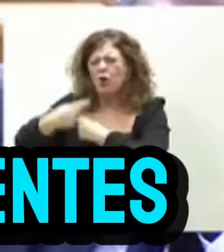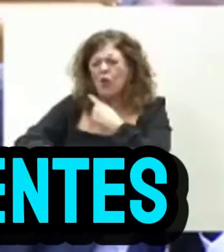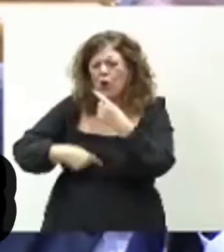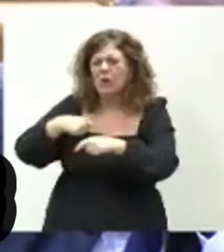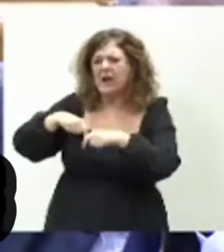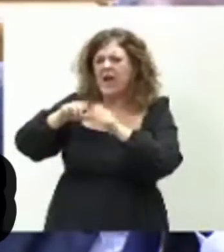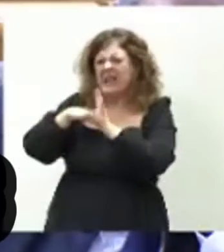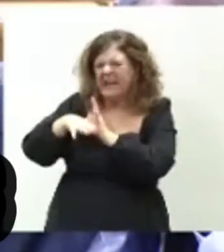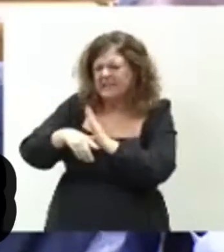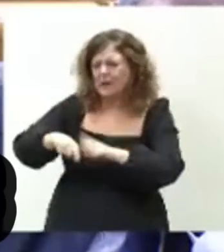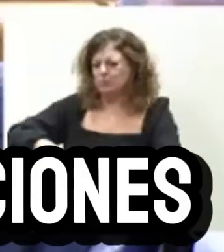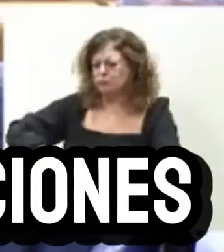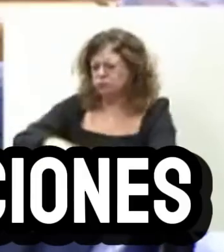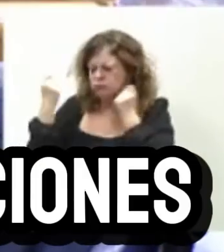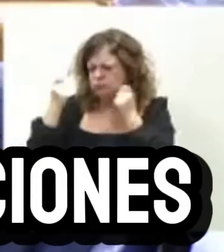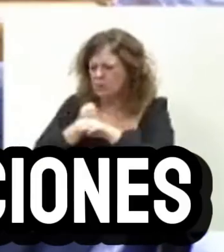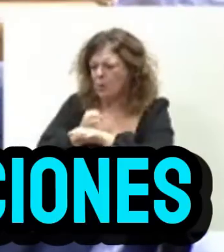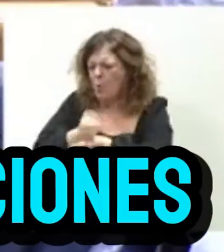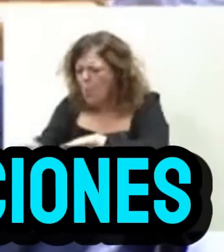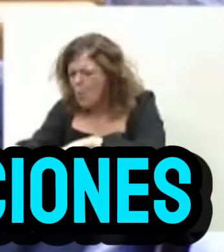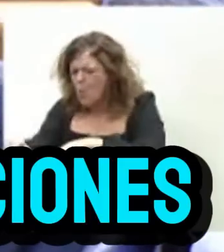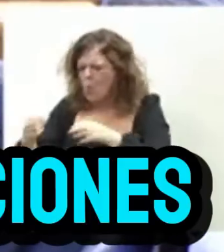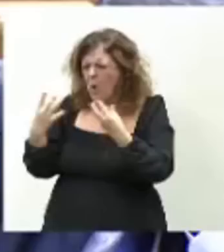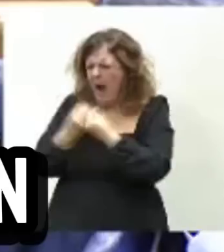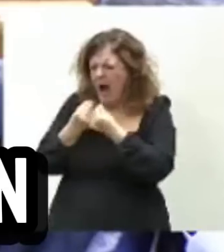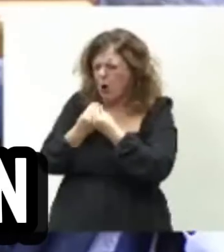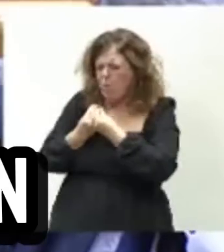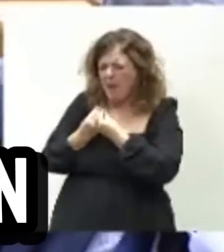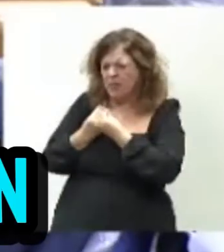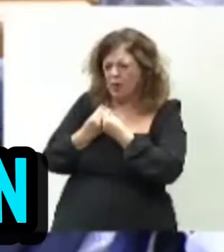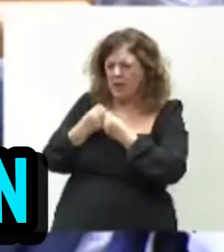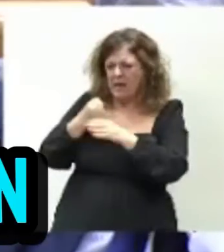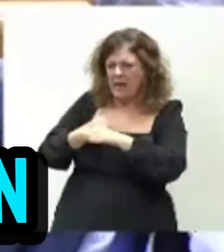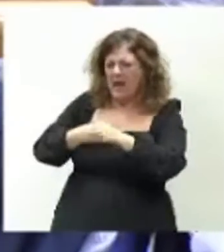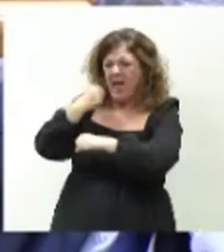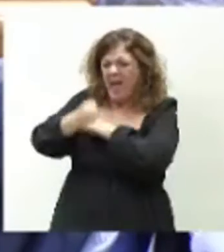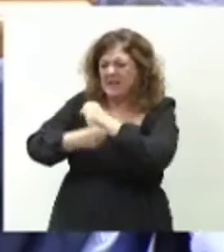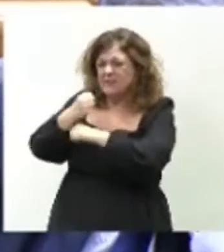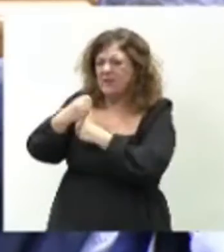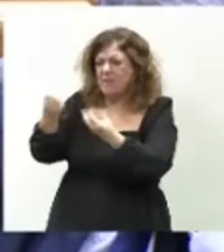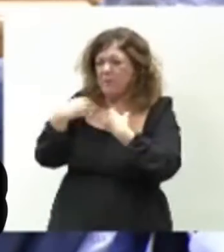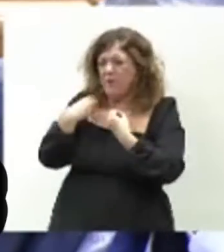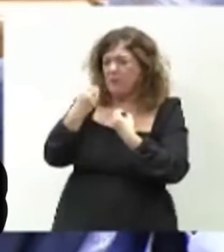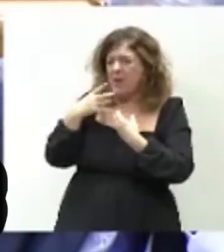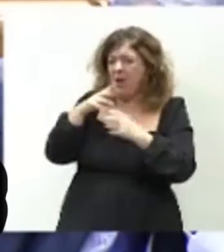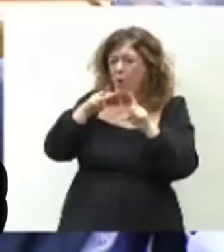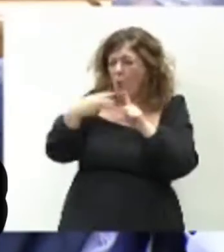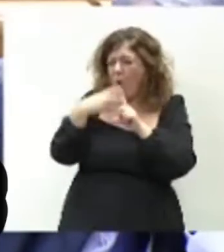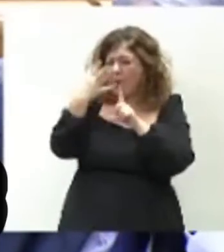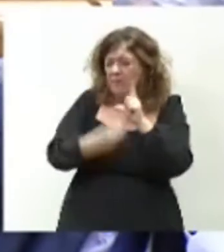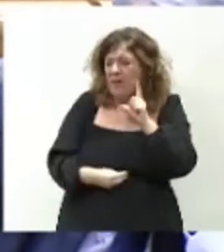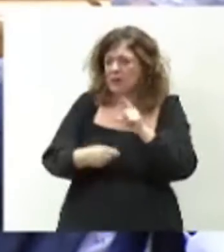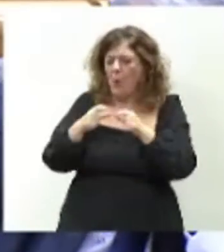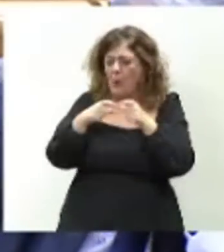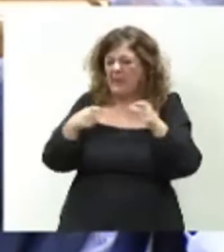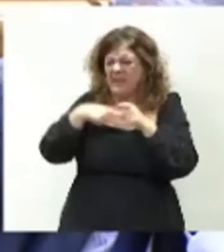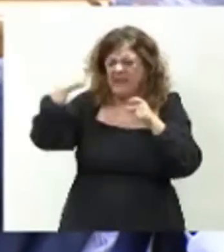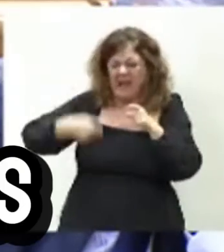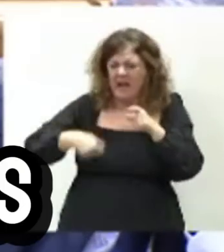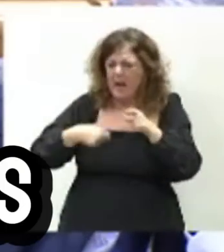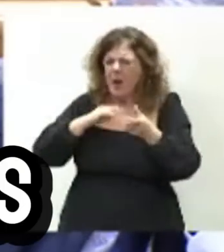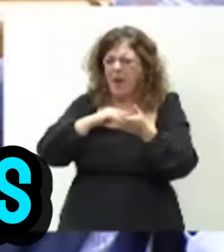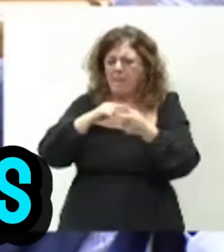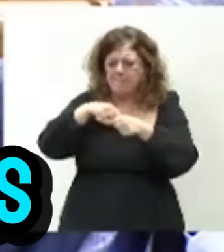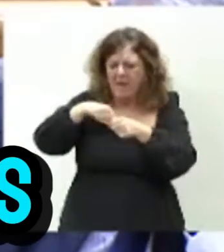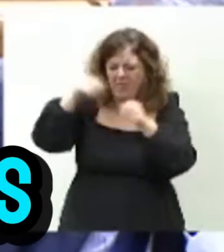averías, accidentes, descarrilamientos, aglomeraciones en estaciones, falta de información, falla la web, billetes carísimos, falta de